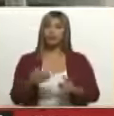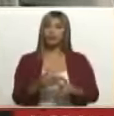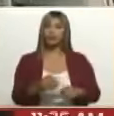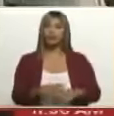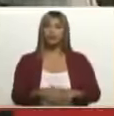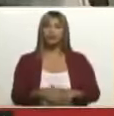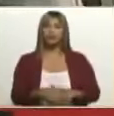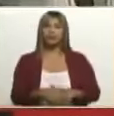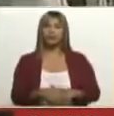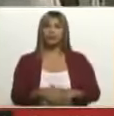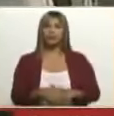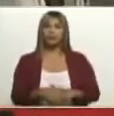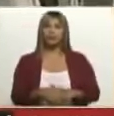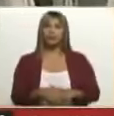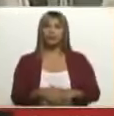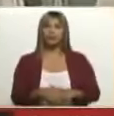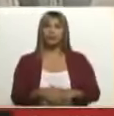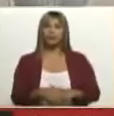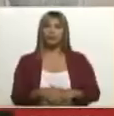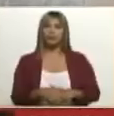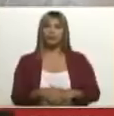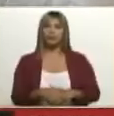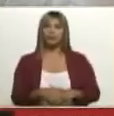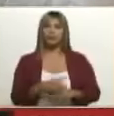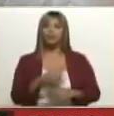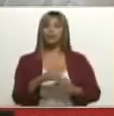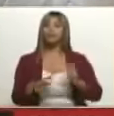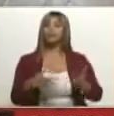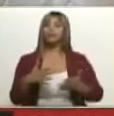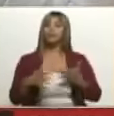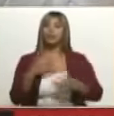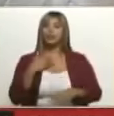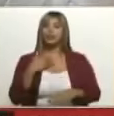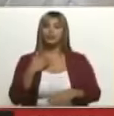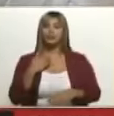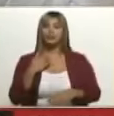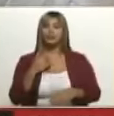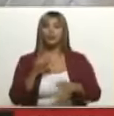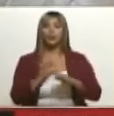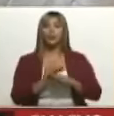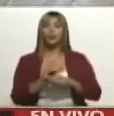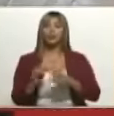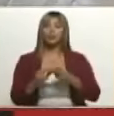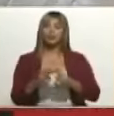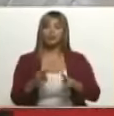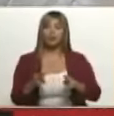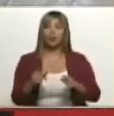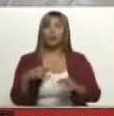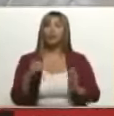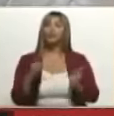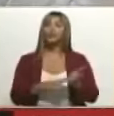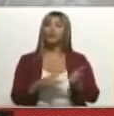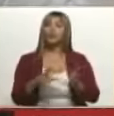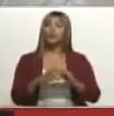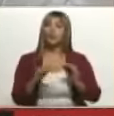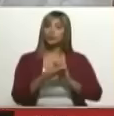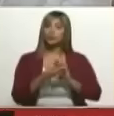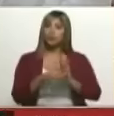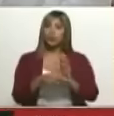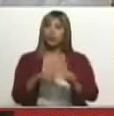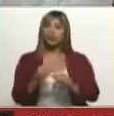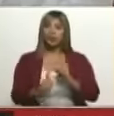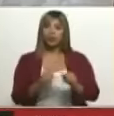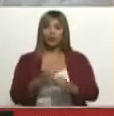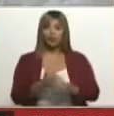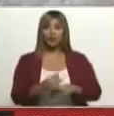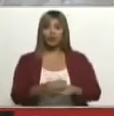bueno, para la garantía de la paz cumpliendo los protocolos internacionales y nuestros,